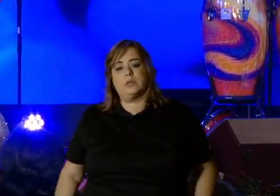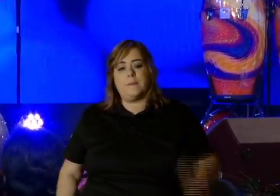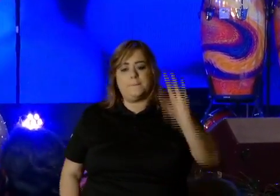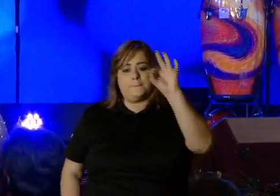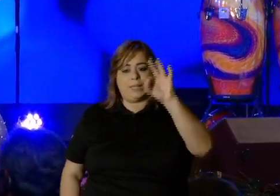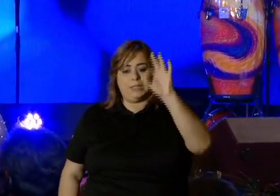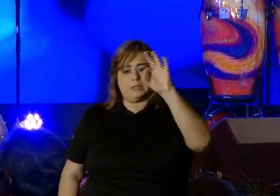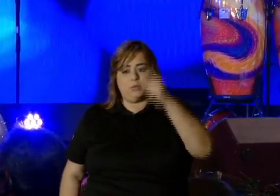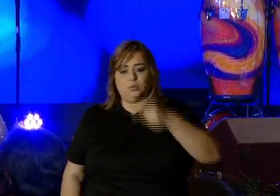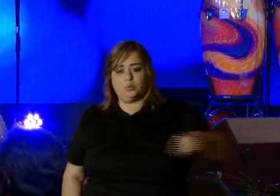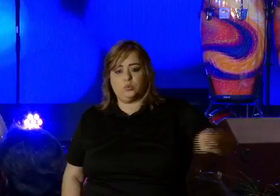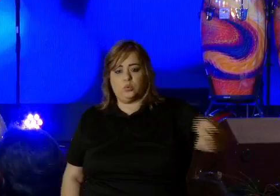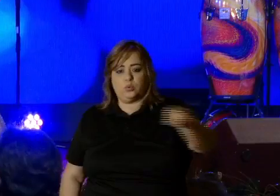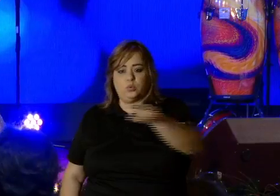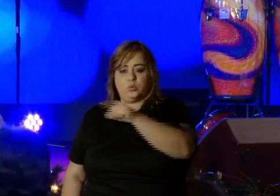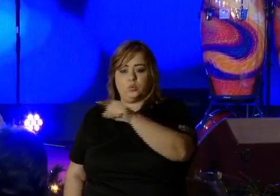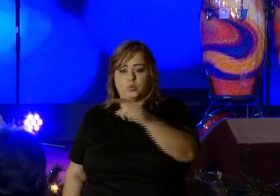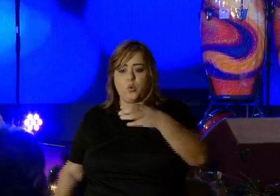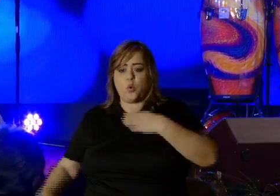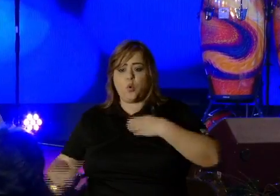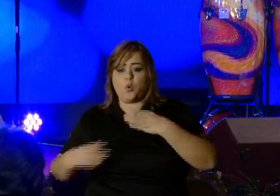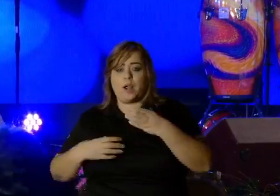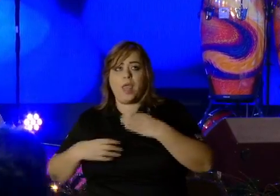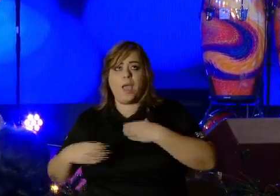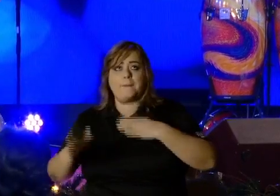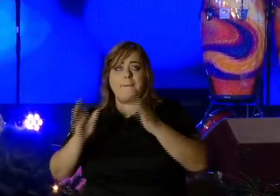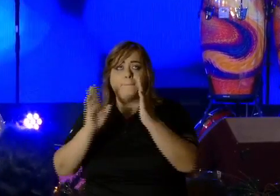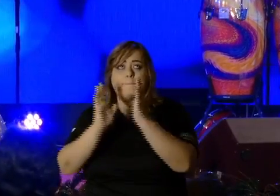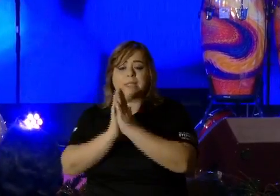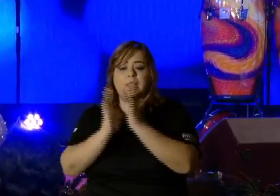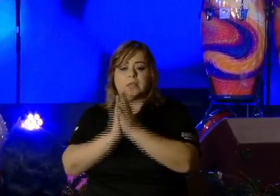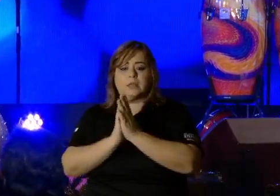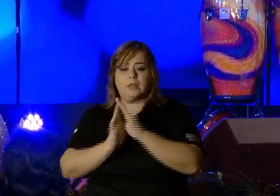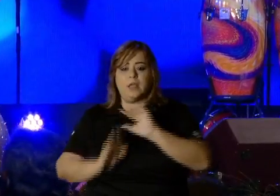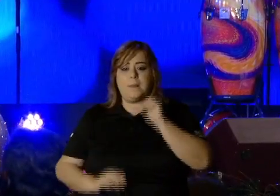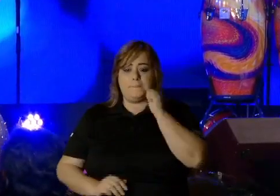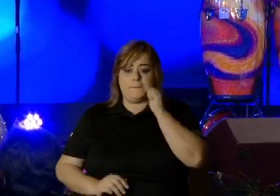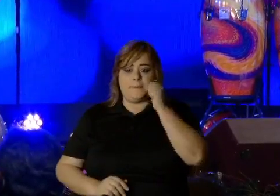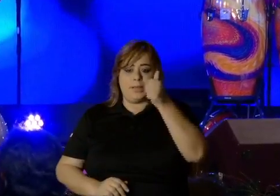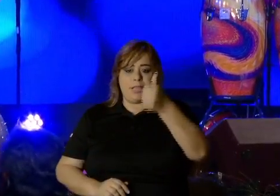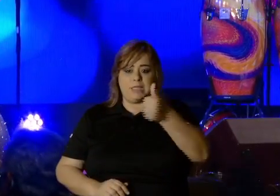Pastores, clamen por las almas. Mañana lunes aquí